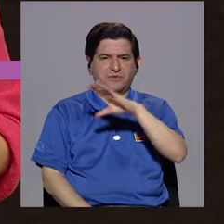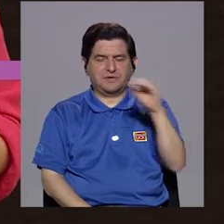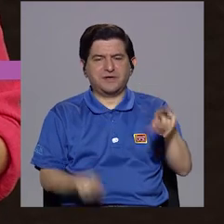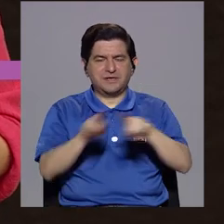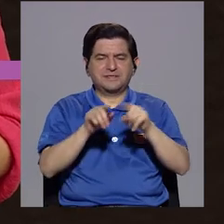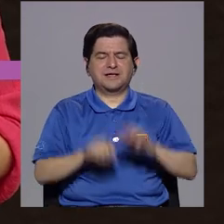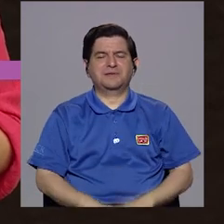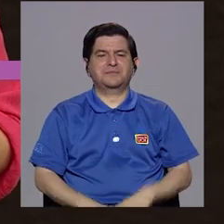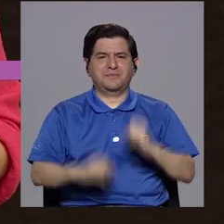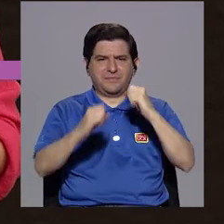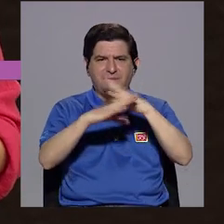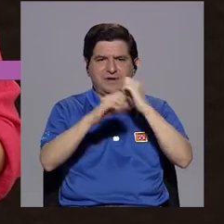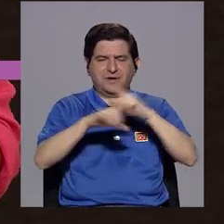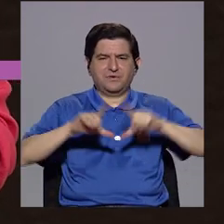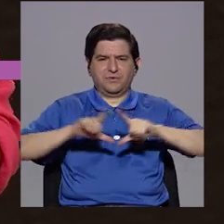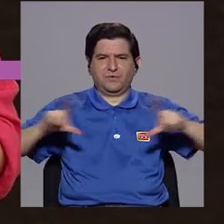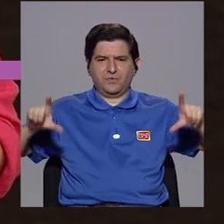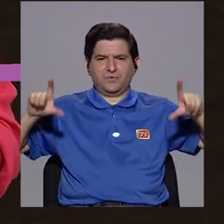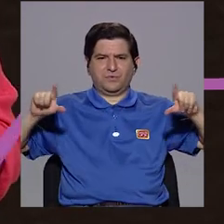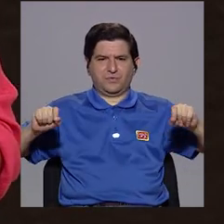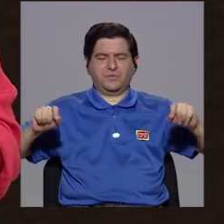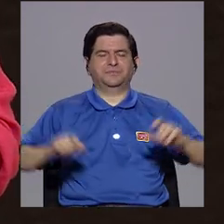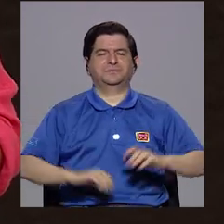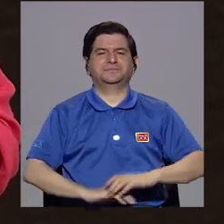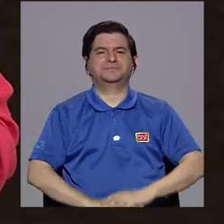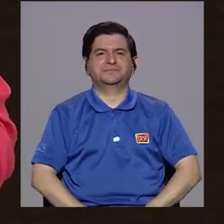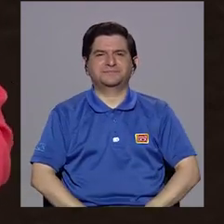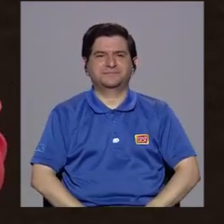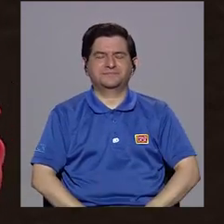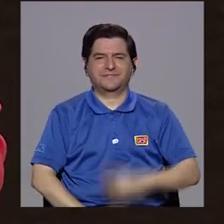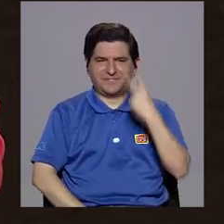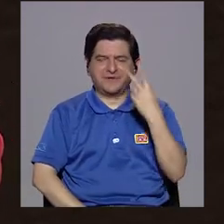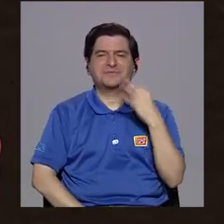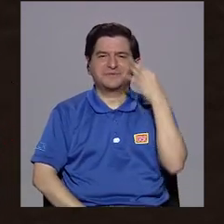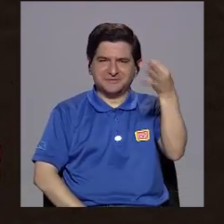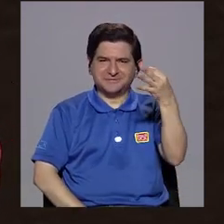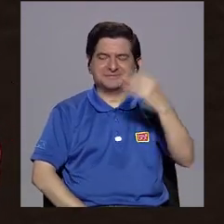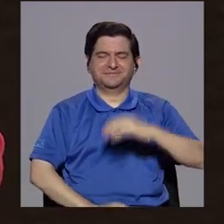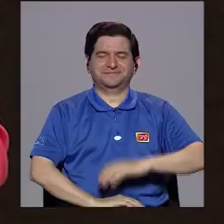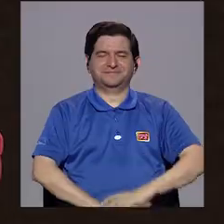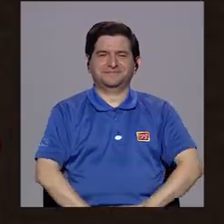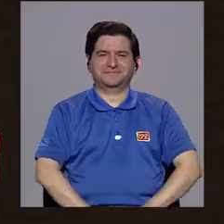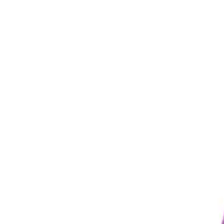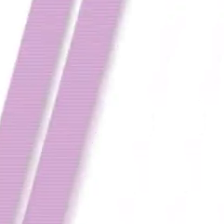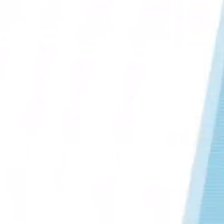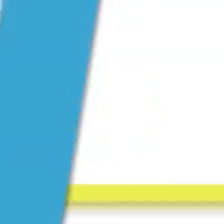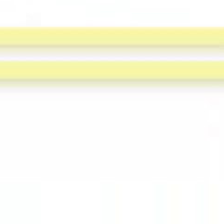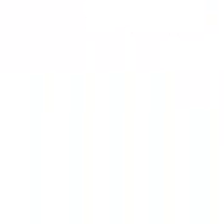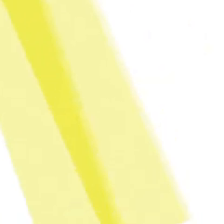2511-6959 y a nuestro correo electrónico yoquierovivirmejor@gmail.com. Hasta la próxima.